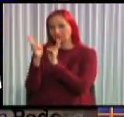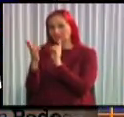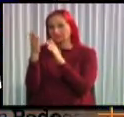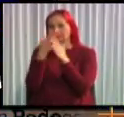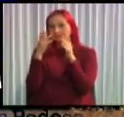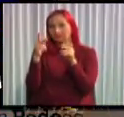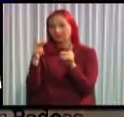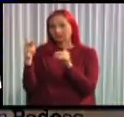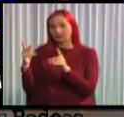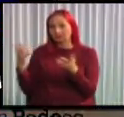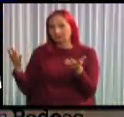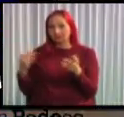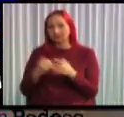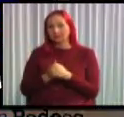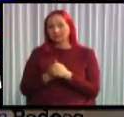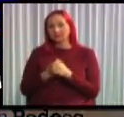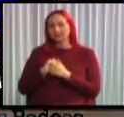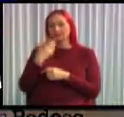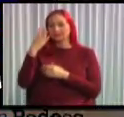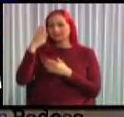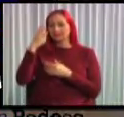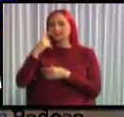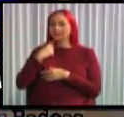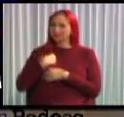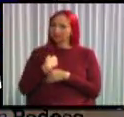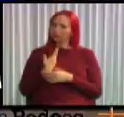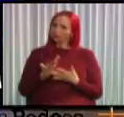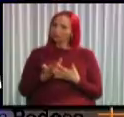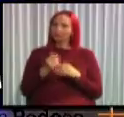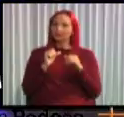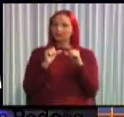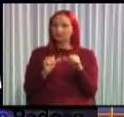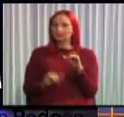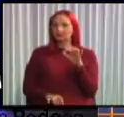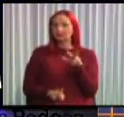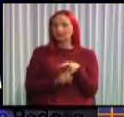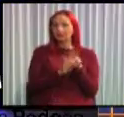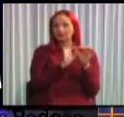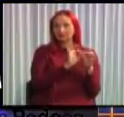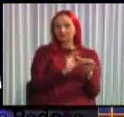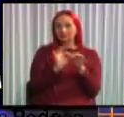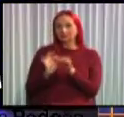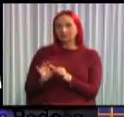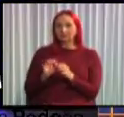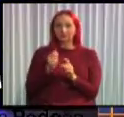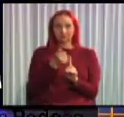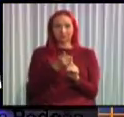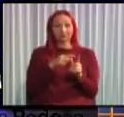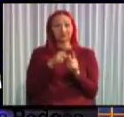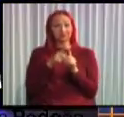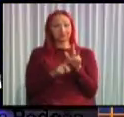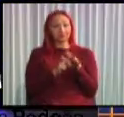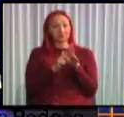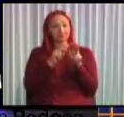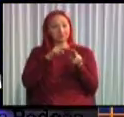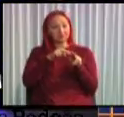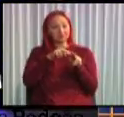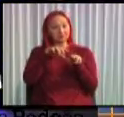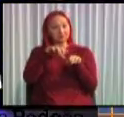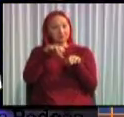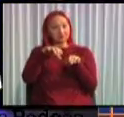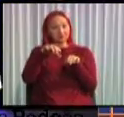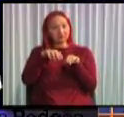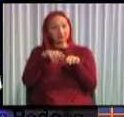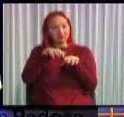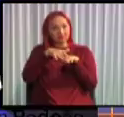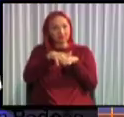algunas personas me cuentan que se iban como a los potreros, lugares así, y se tiraban en cartones,